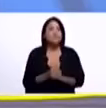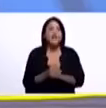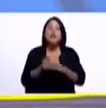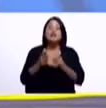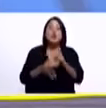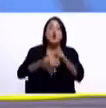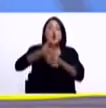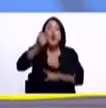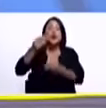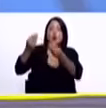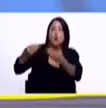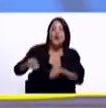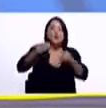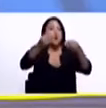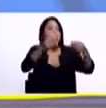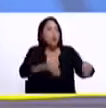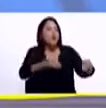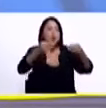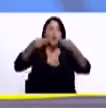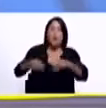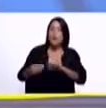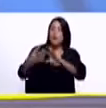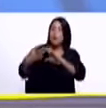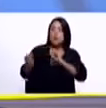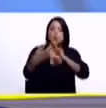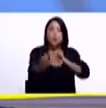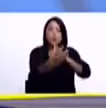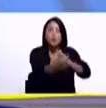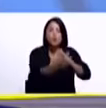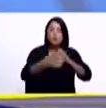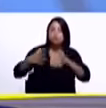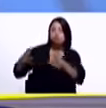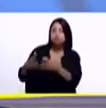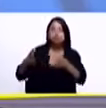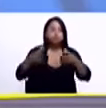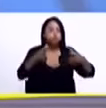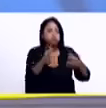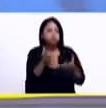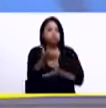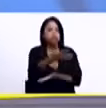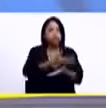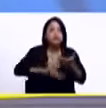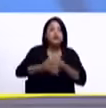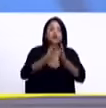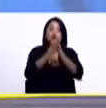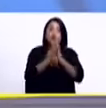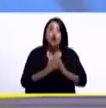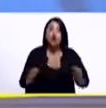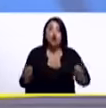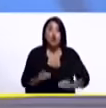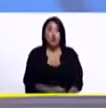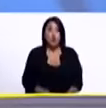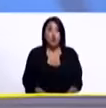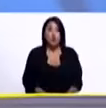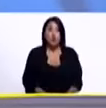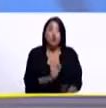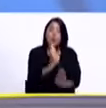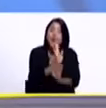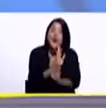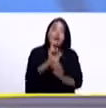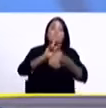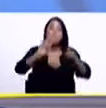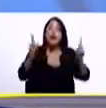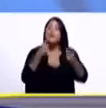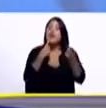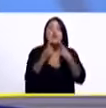consensos entre todos y entre todas. La búsqueda del consenso de la paz, defender la paz, el